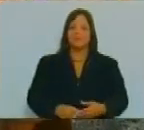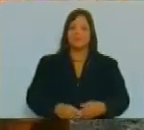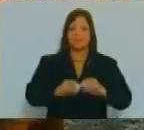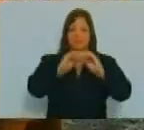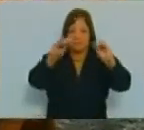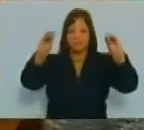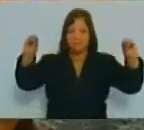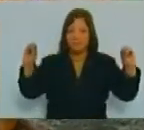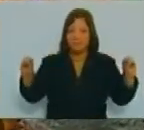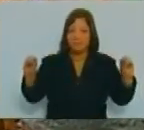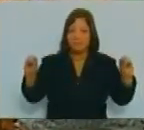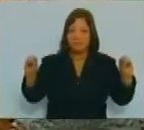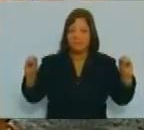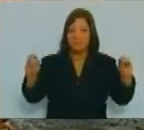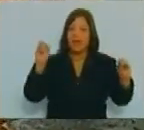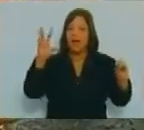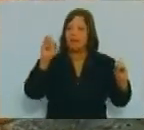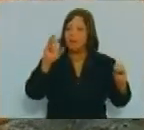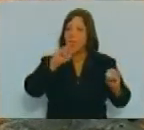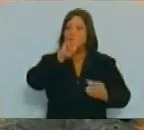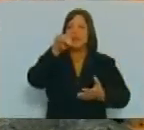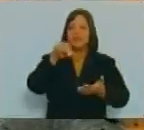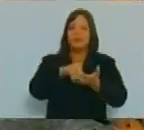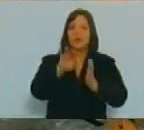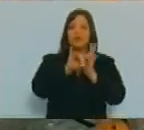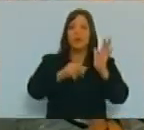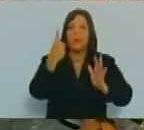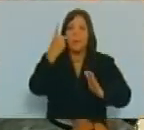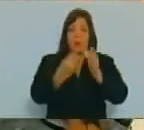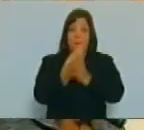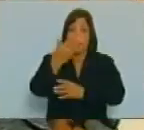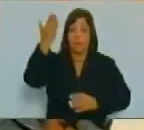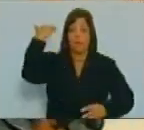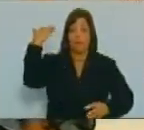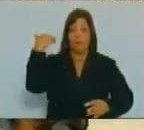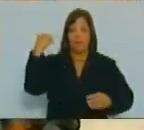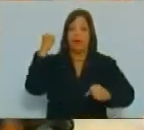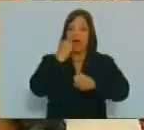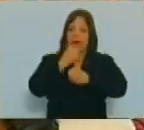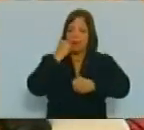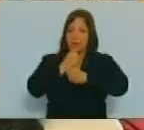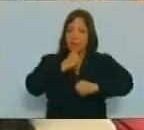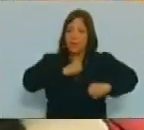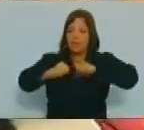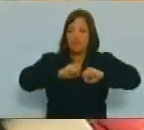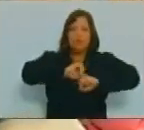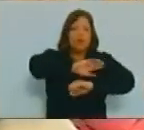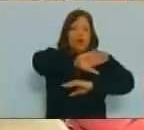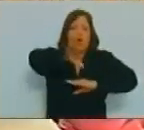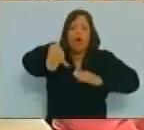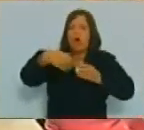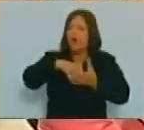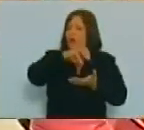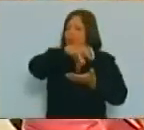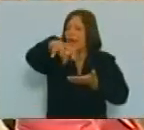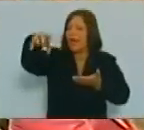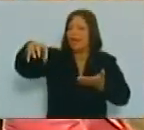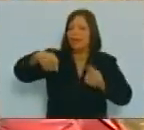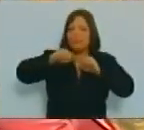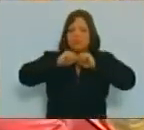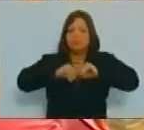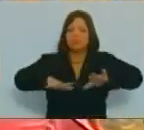convocó a una asamblea nacional constituyente nosotros tuvimos trabajando en todos los estados del país